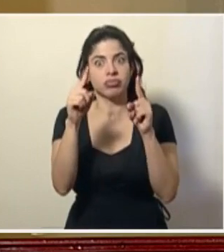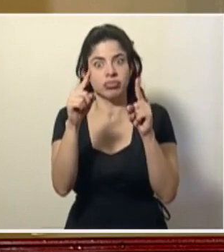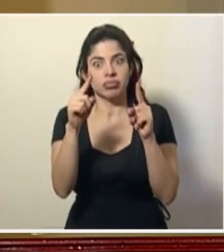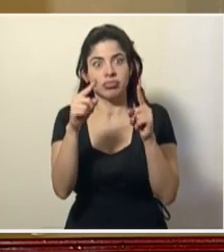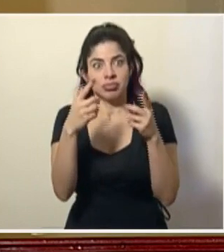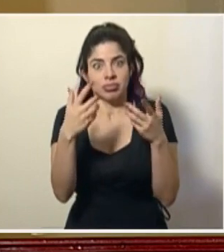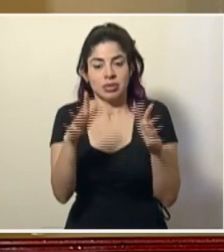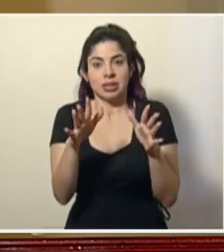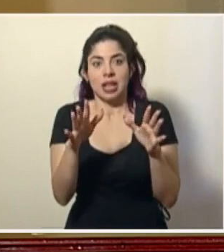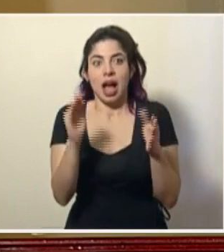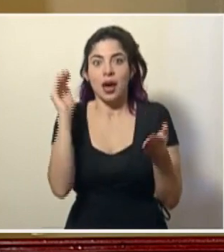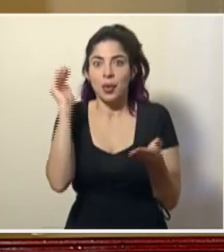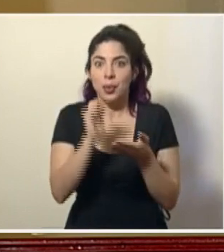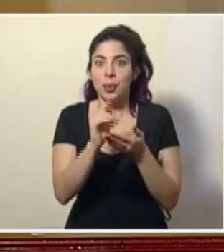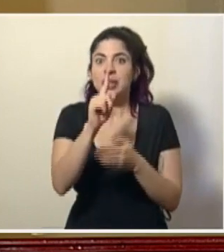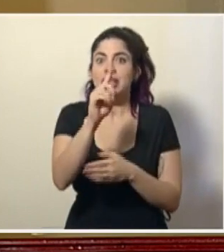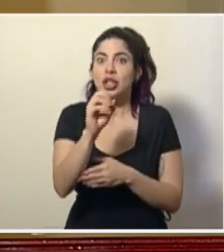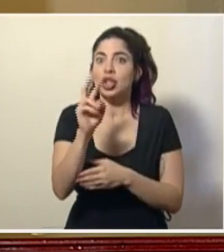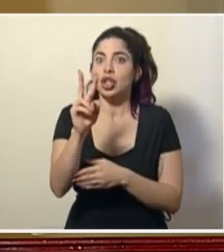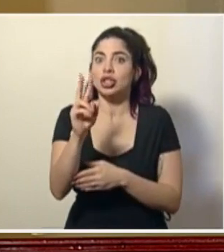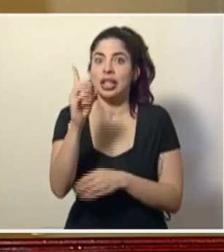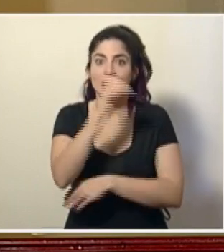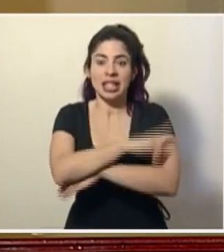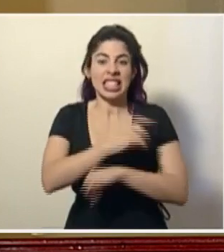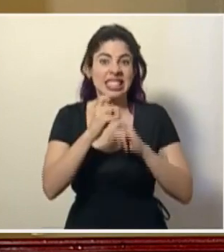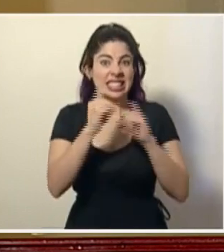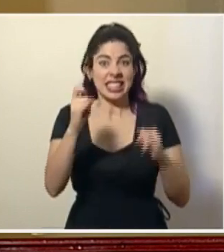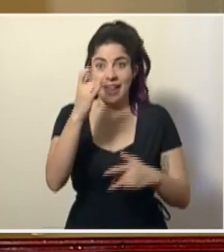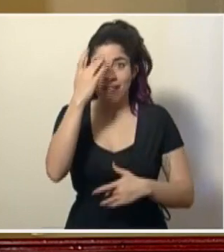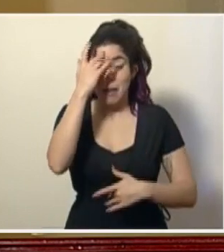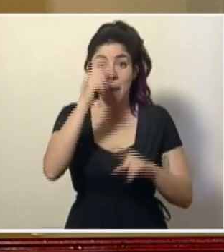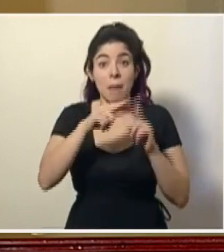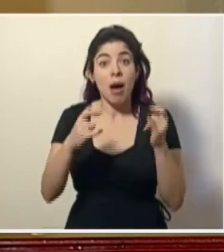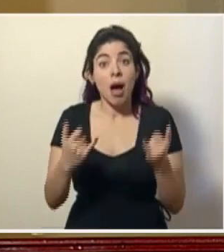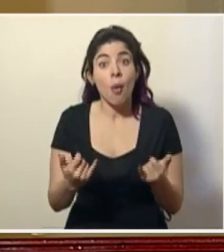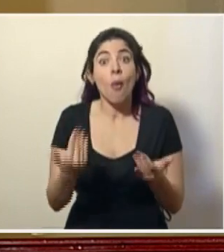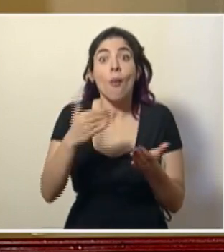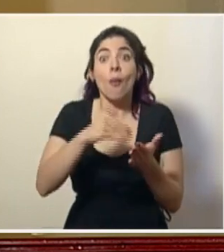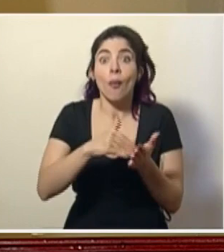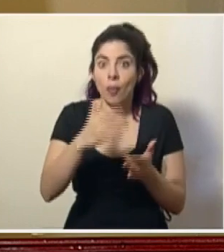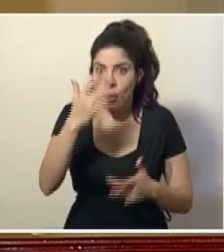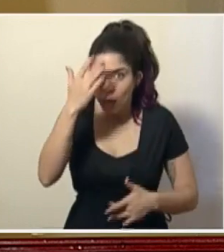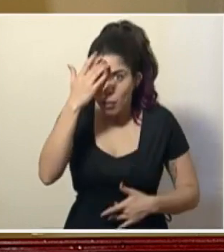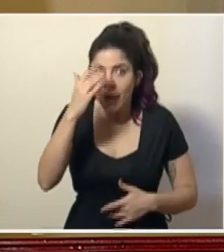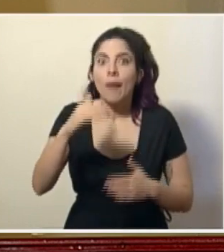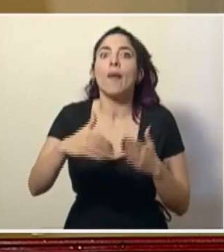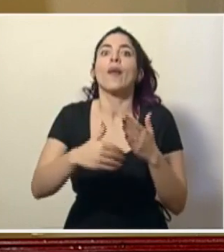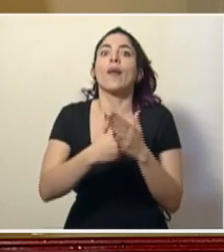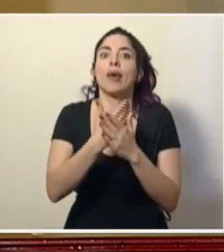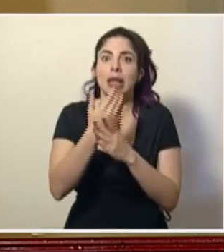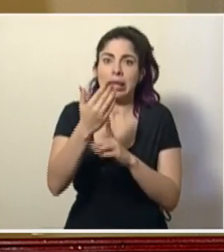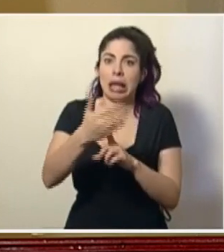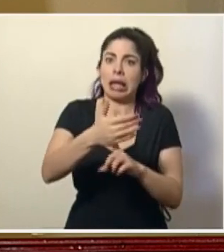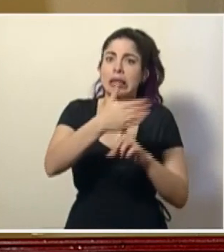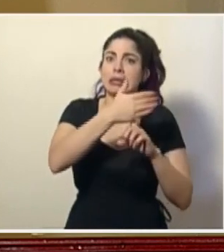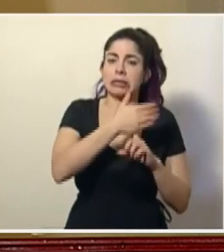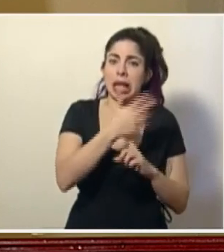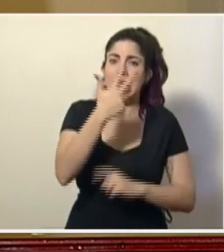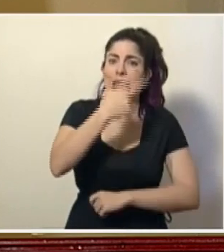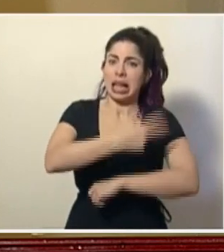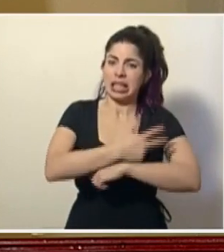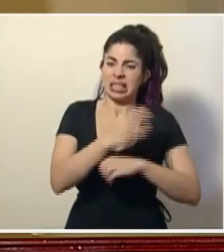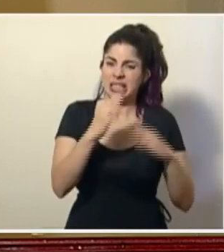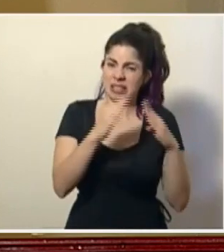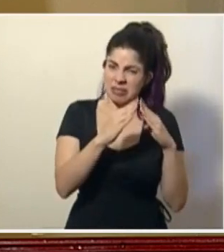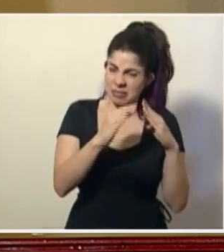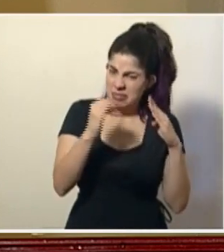habían logrado tener 102 días sin casos, y nuevamente tuvieron casos y volvieron a un confinamiento total por 3 días